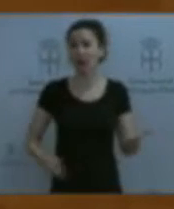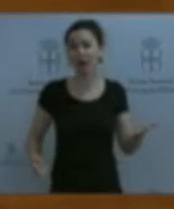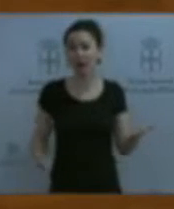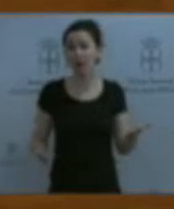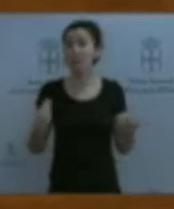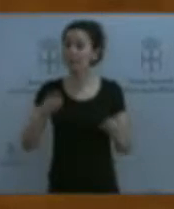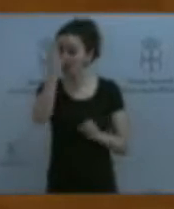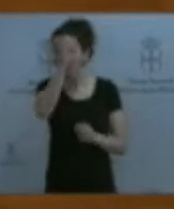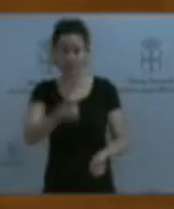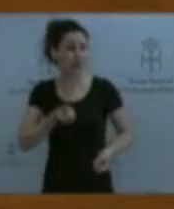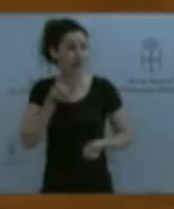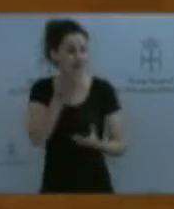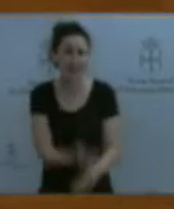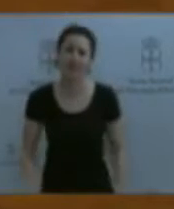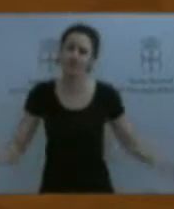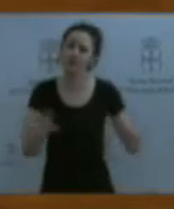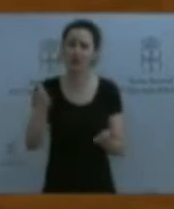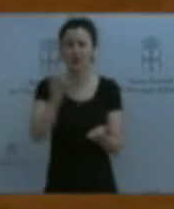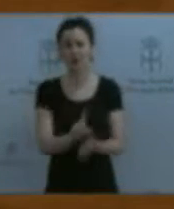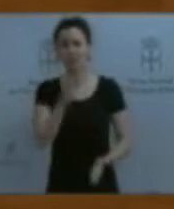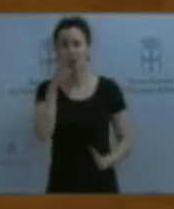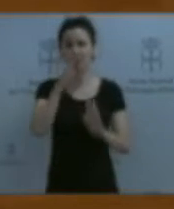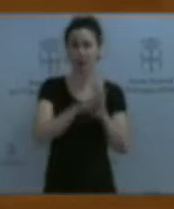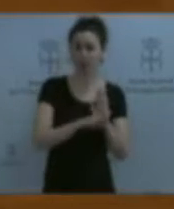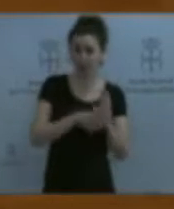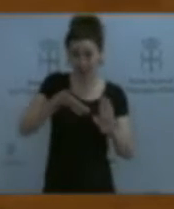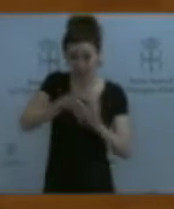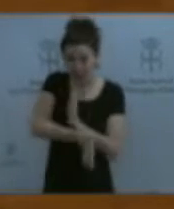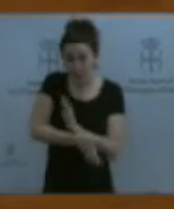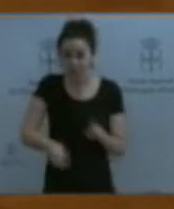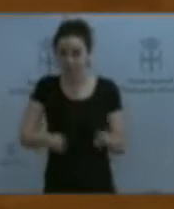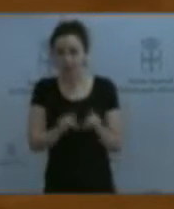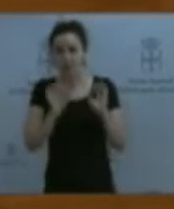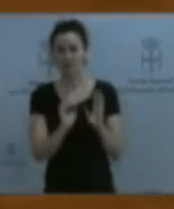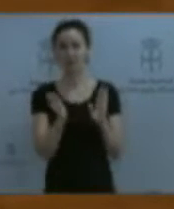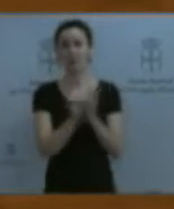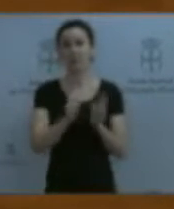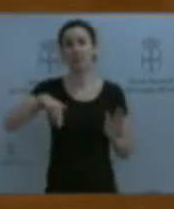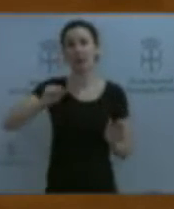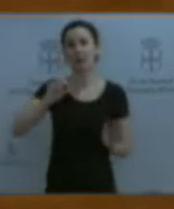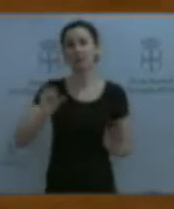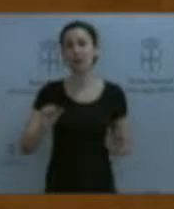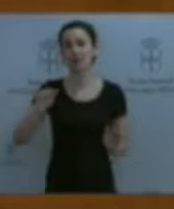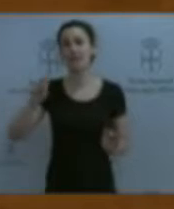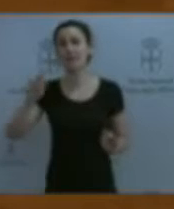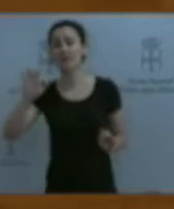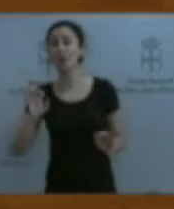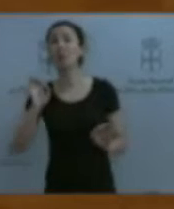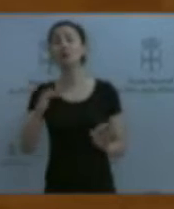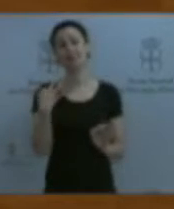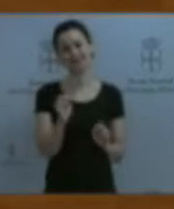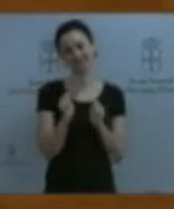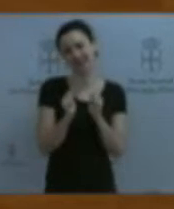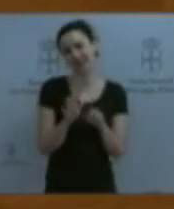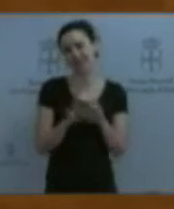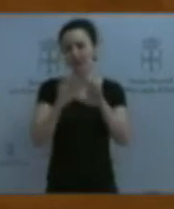fijación de posición y lo volvemos a repetir, porque esta medida, que podríamos definir como cláusula más abeu, favorece que los herederos de grandes emporios paguen